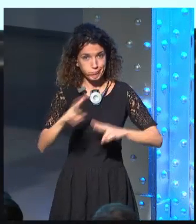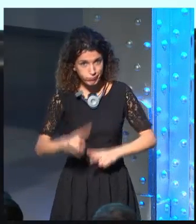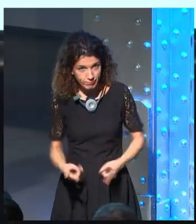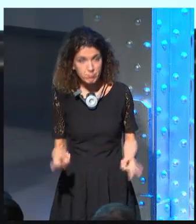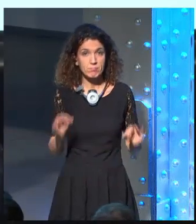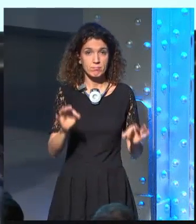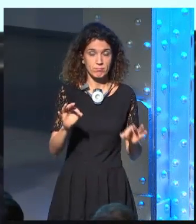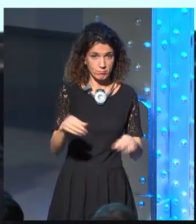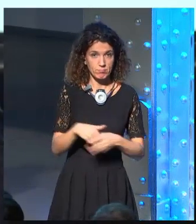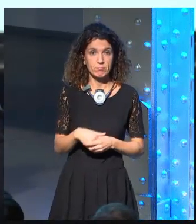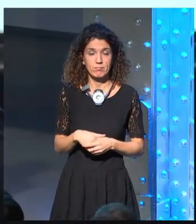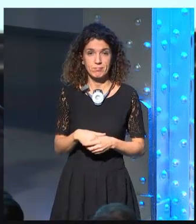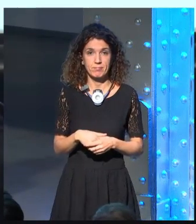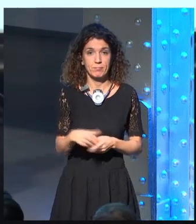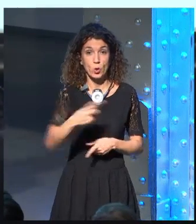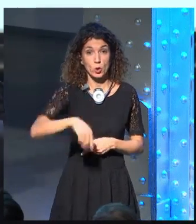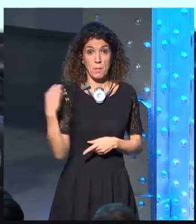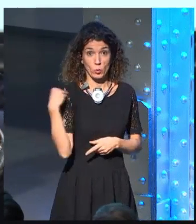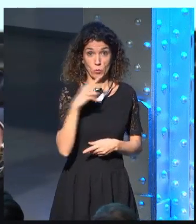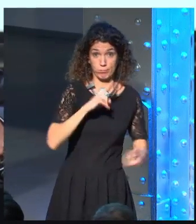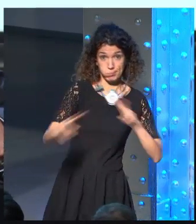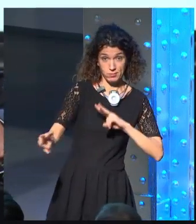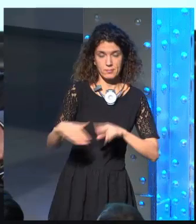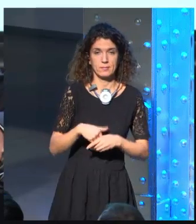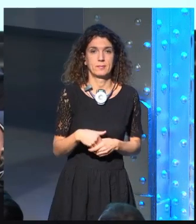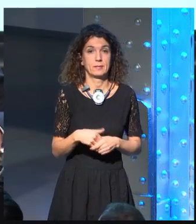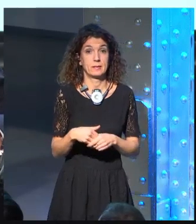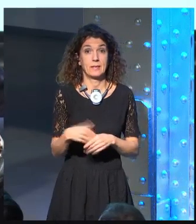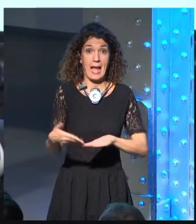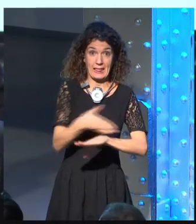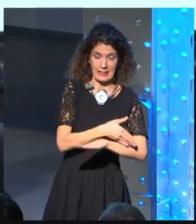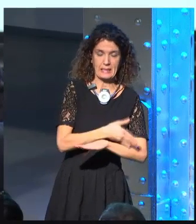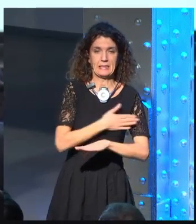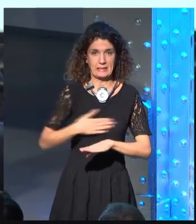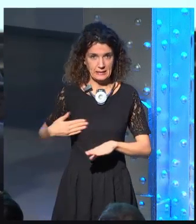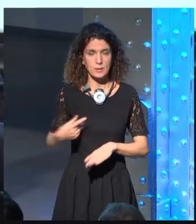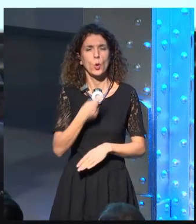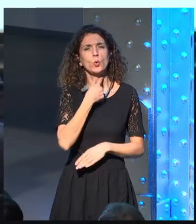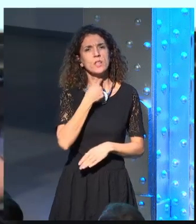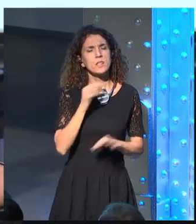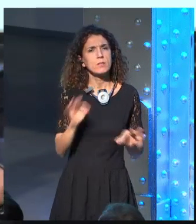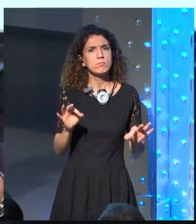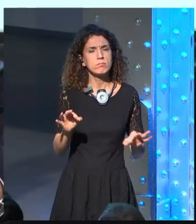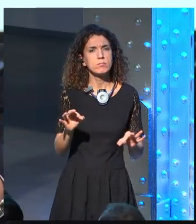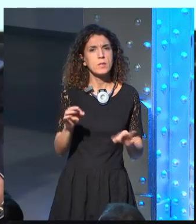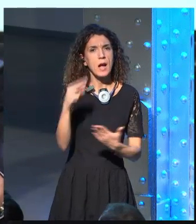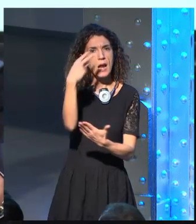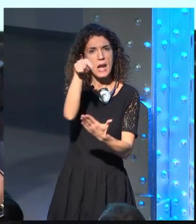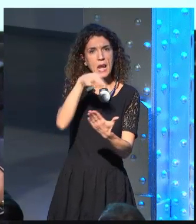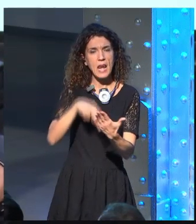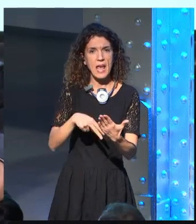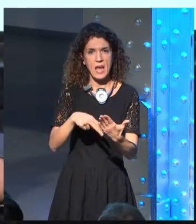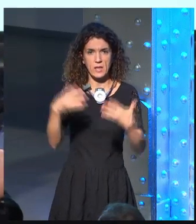contestarlas. Vosotros preguntáis, yo contesto. Pero antes de pasar a eso, me gustaría leer